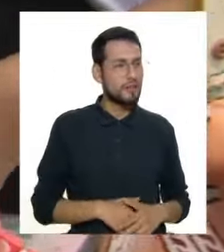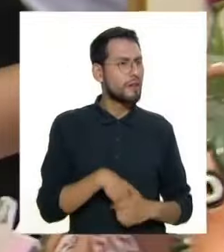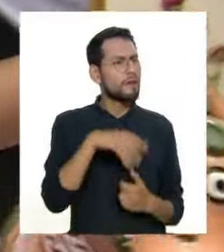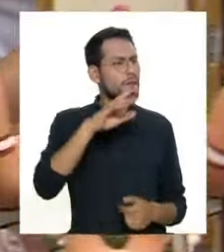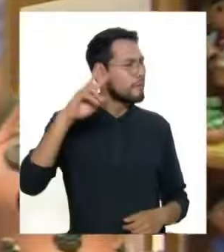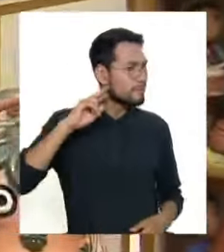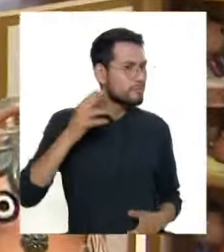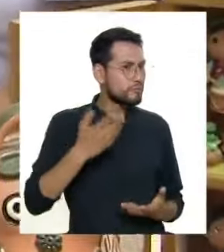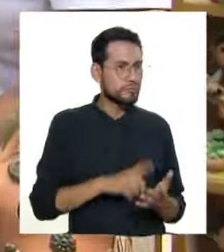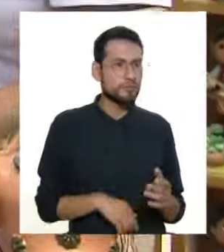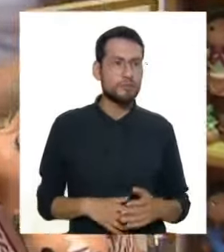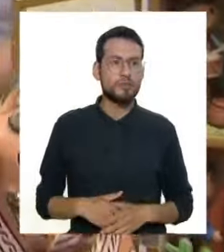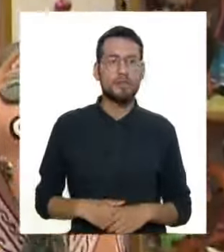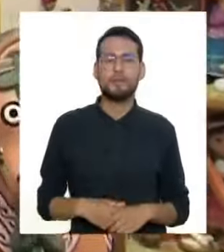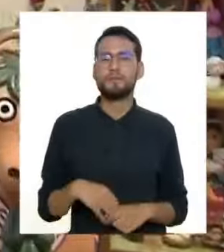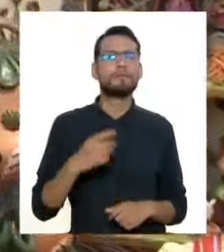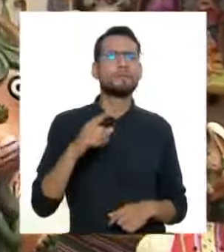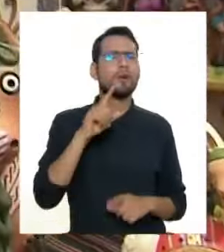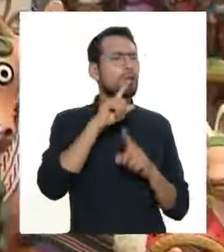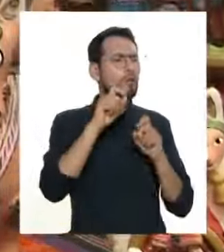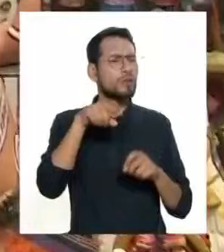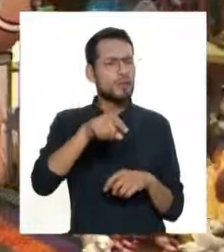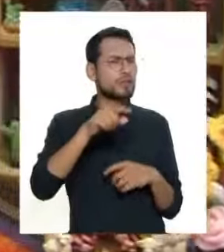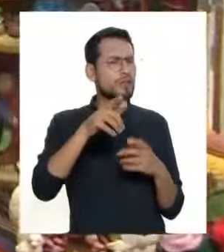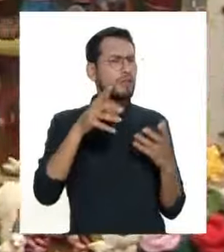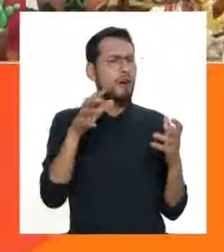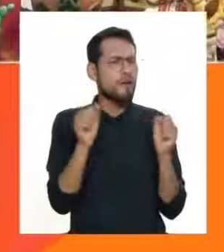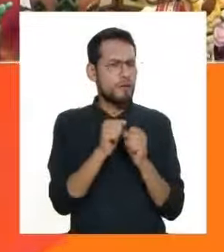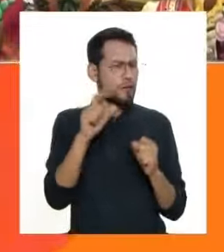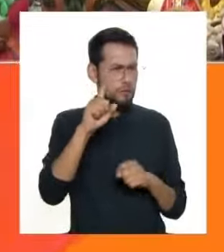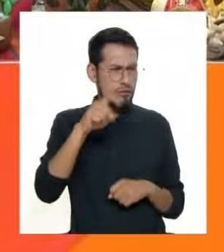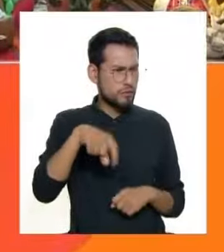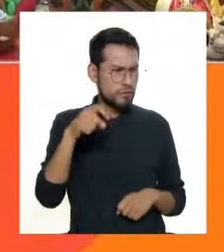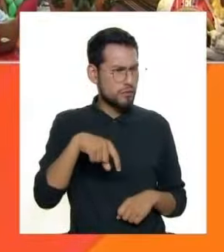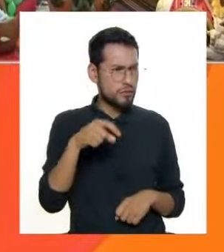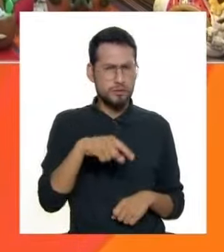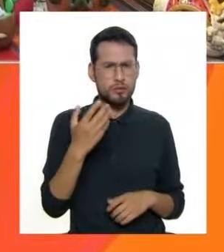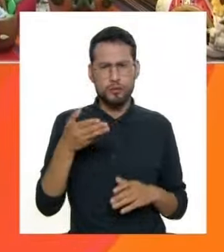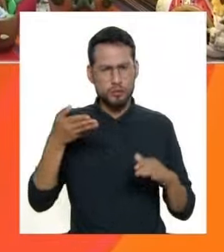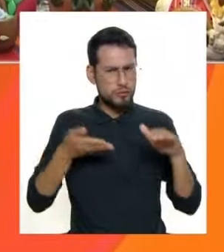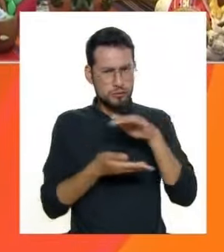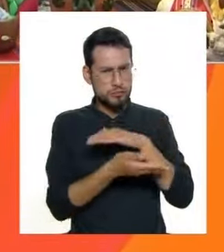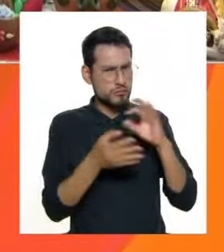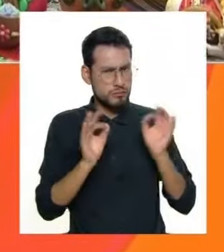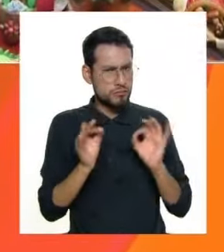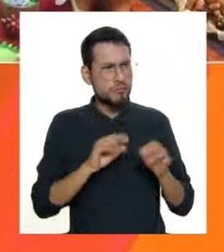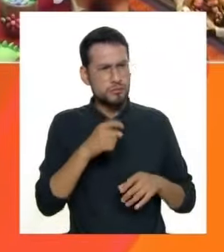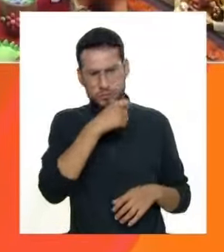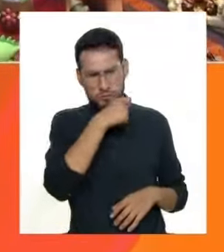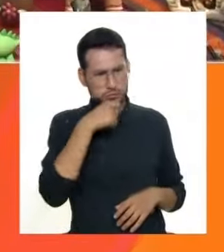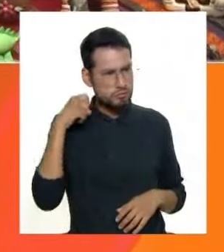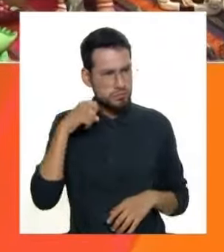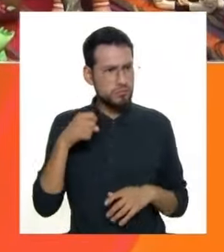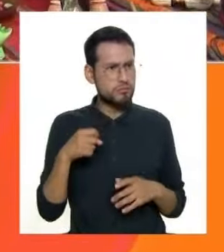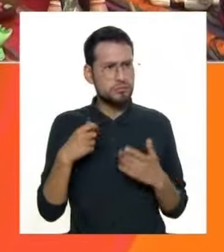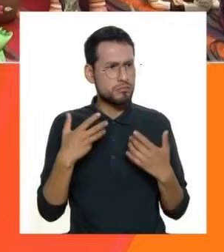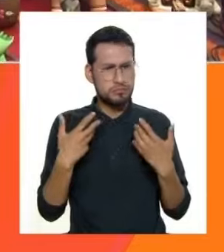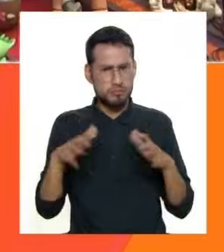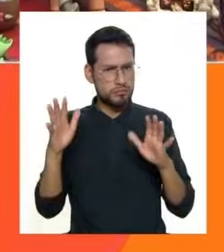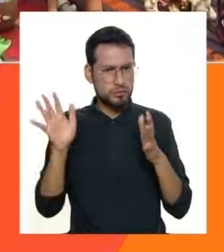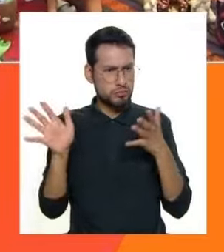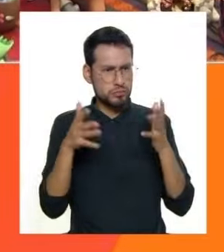sí, te escuchamos, sí, escuchamos, Suchi. Disculpe, una consulta, ¿esa cerámica en frío no necesita meter al horno? ¿Se seca a modo ambiente? ¿A